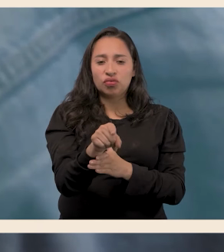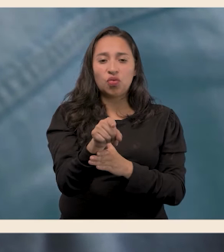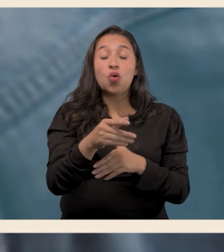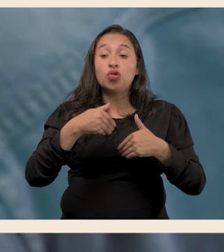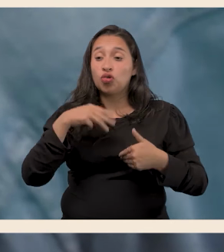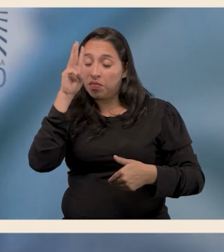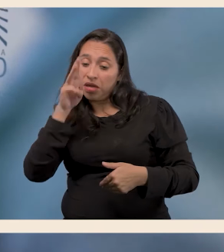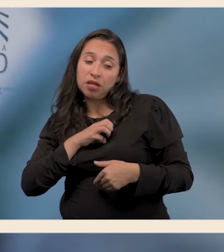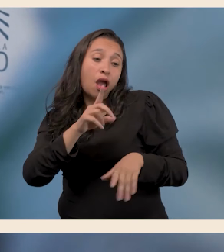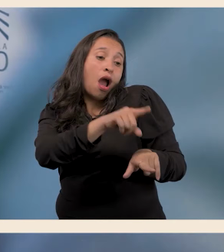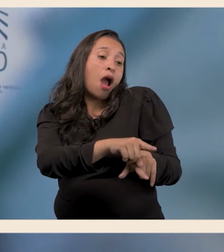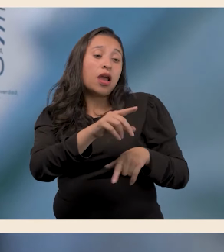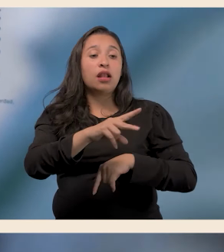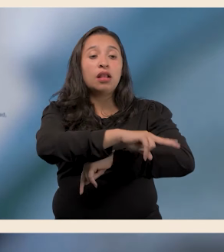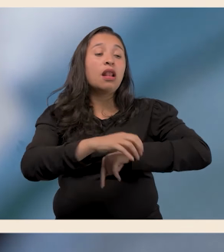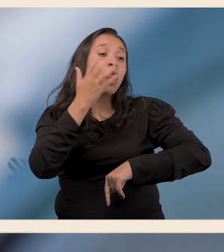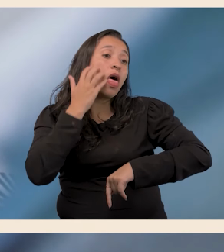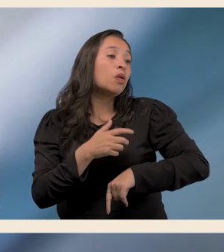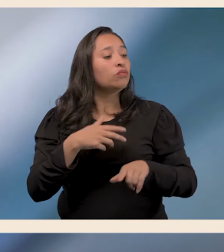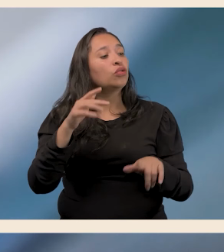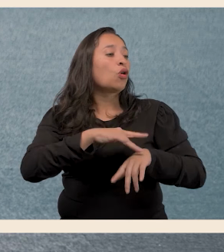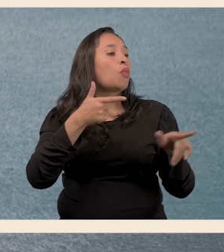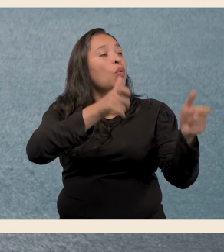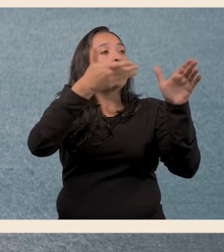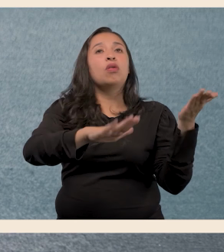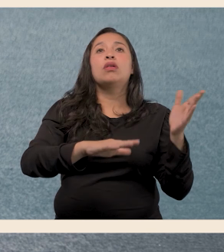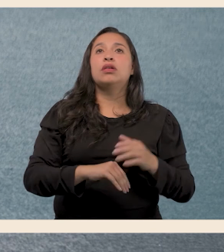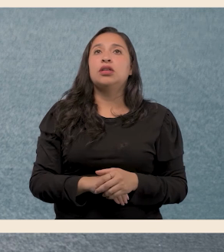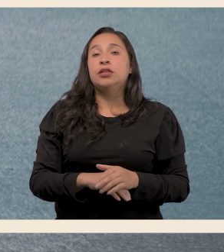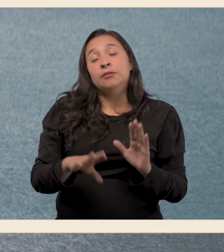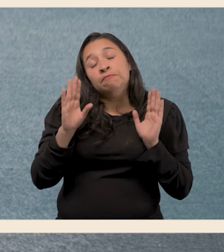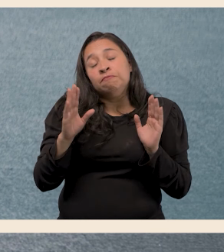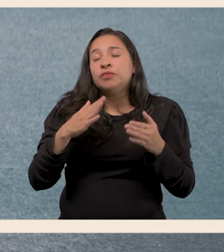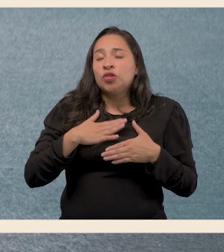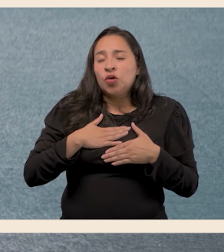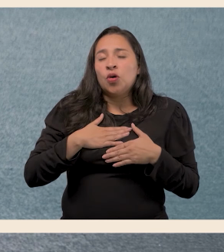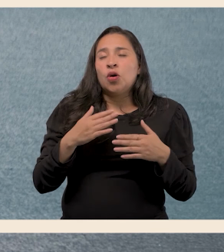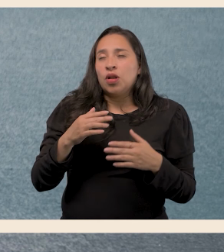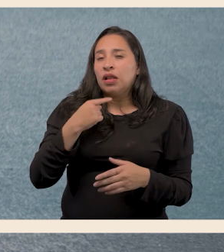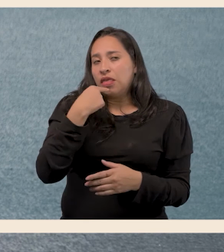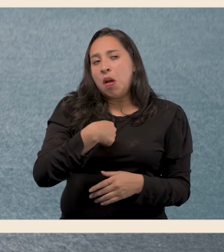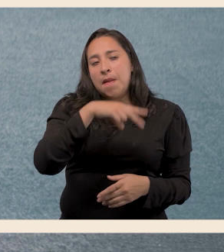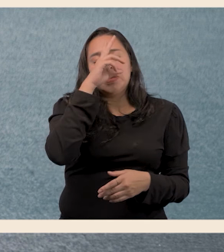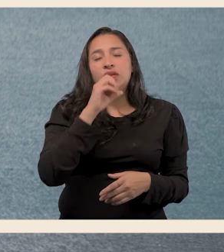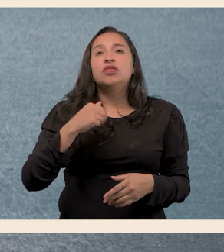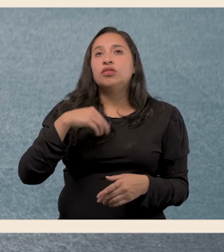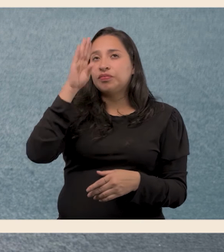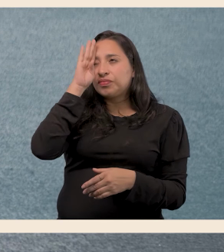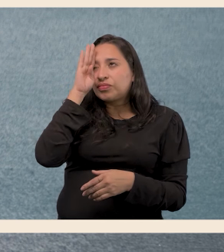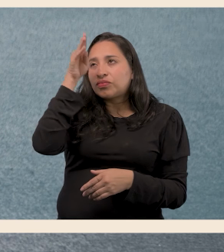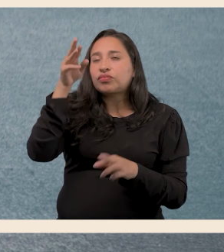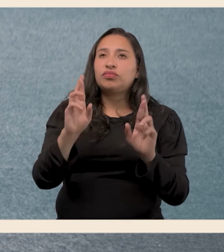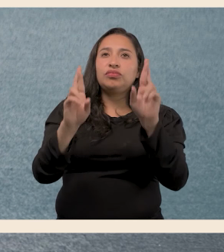una acción de ellos. Yo anhelo, y le digo a los hijos, yo anhelo a un día estos hablar con